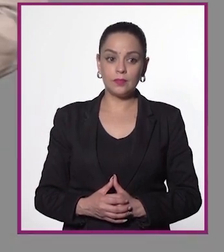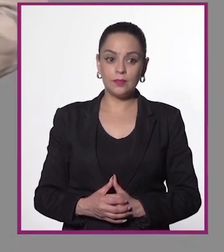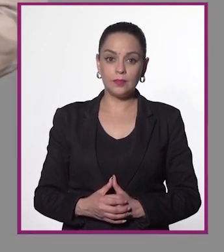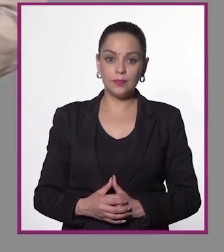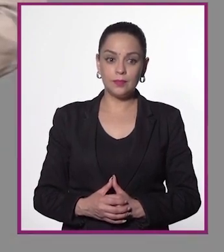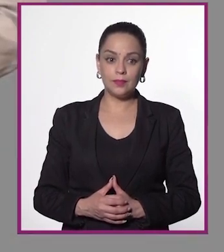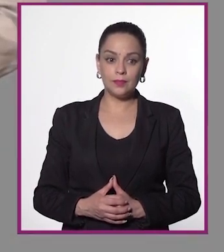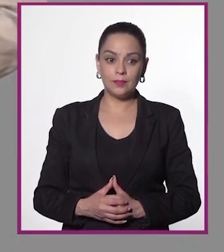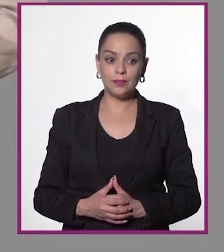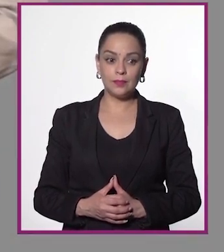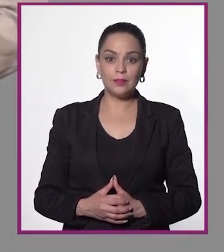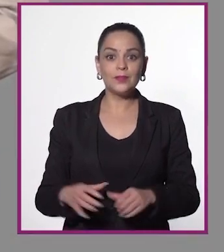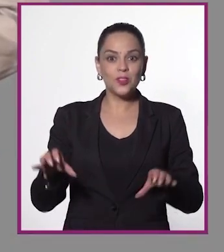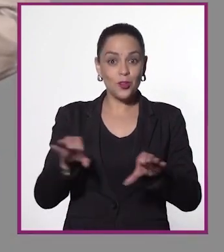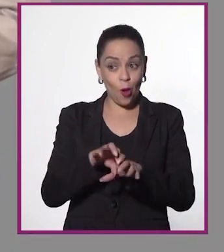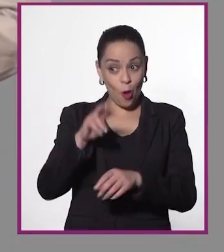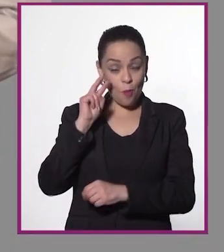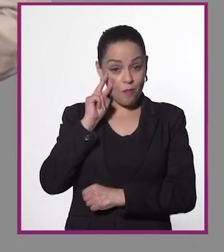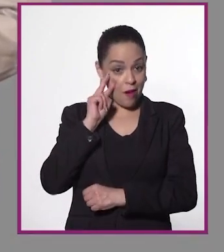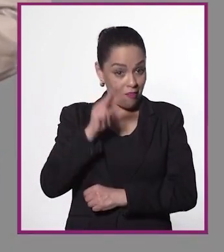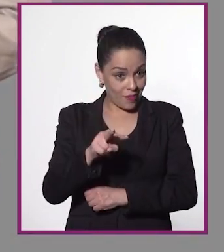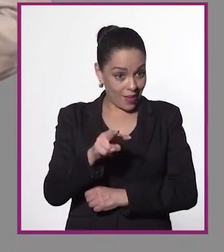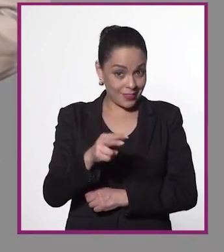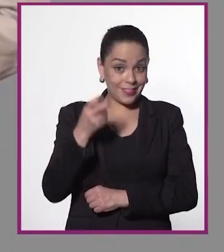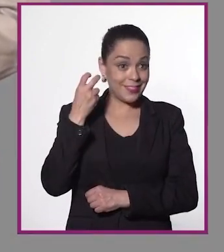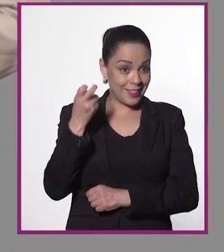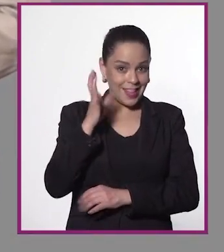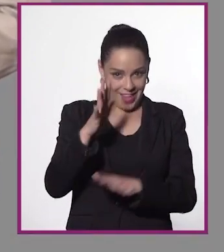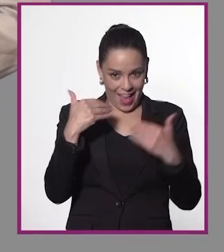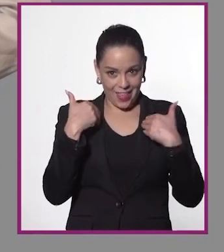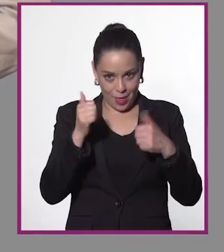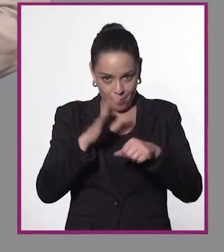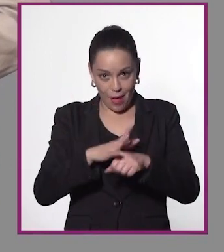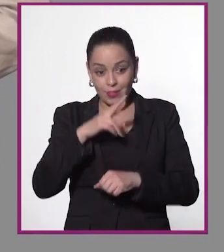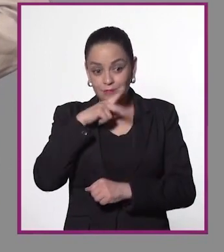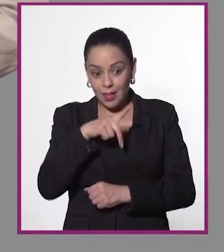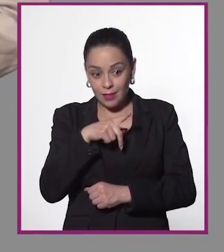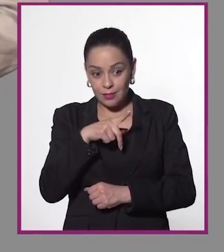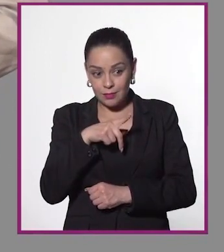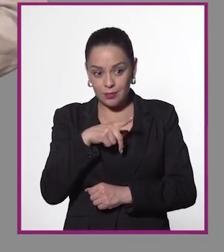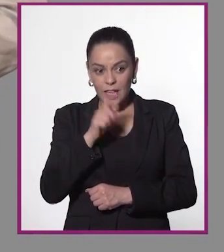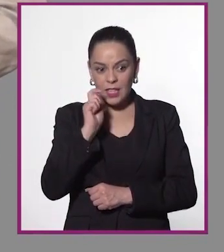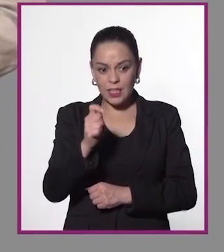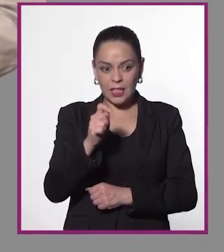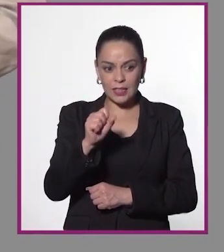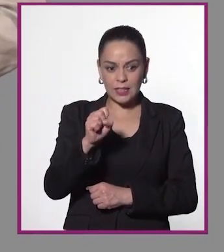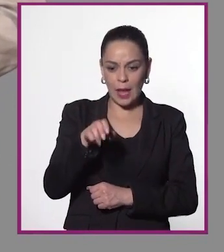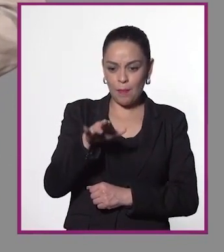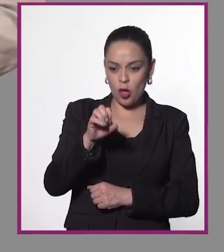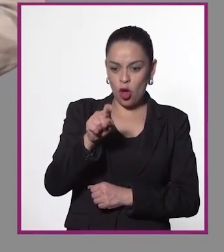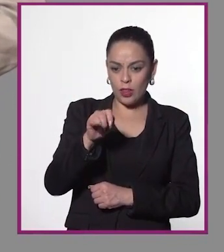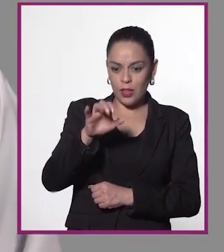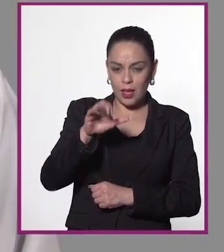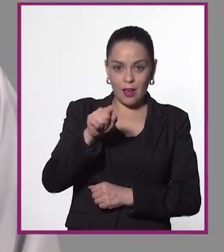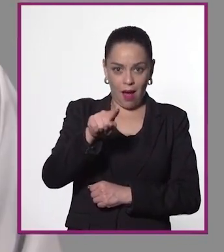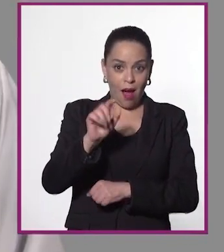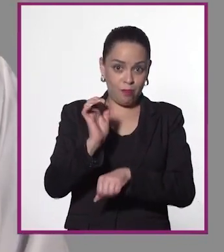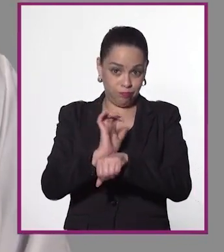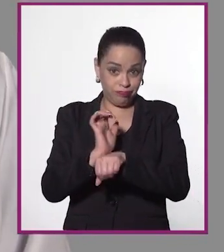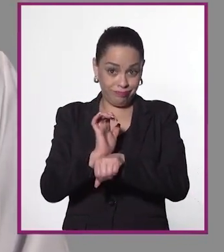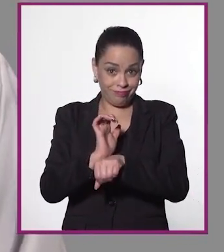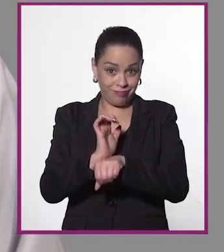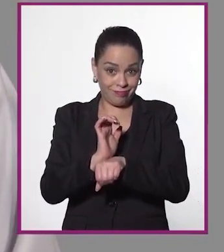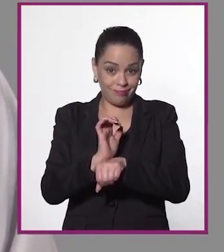¿Cómo les quedó el ojo? Seguro que con esto ya entienden un poco mejor de qué va la primera escena, ¿no? Y es